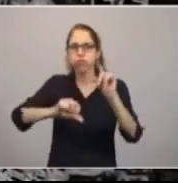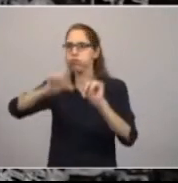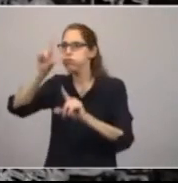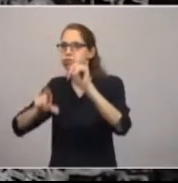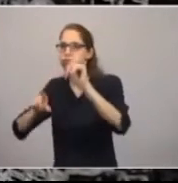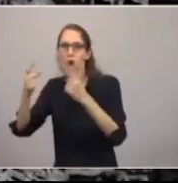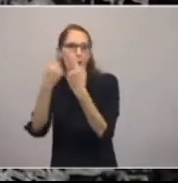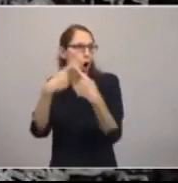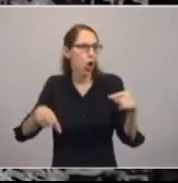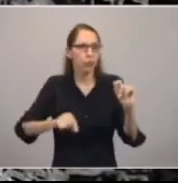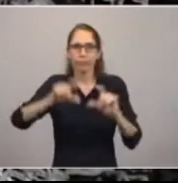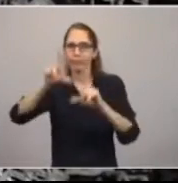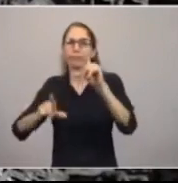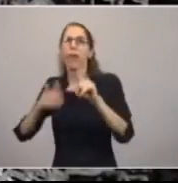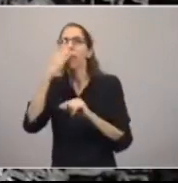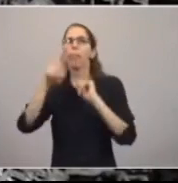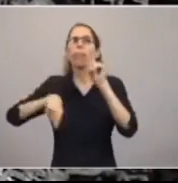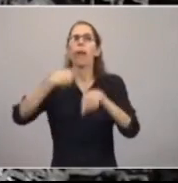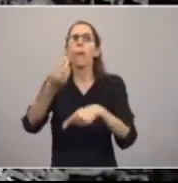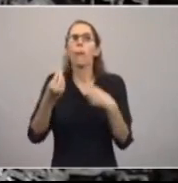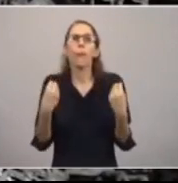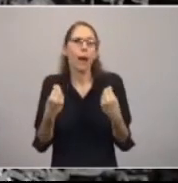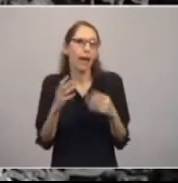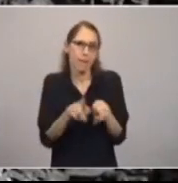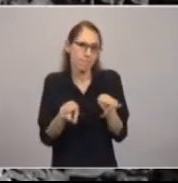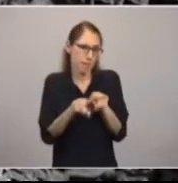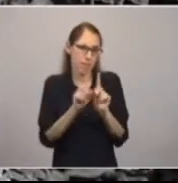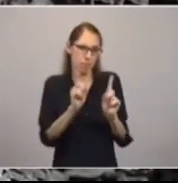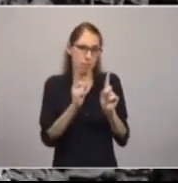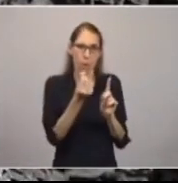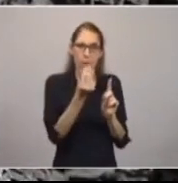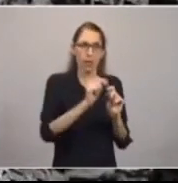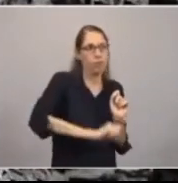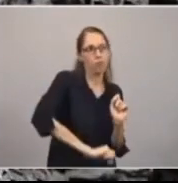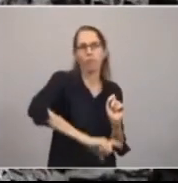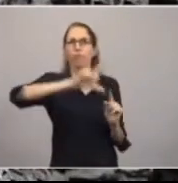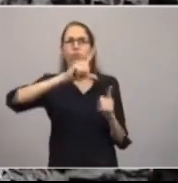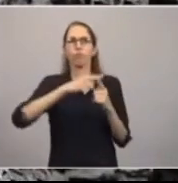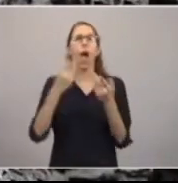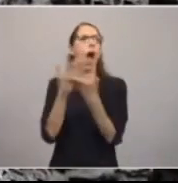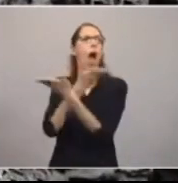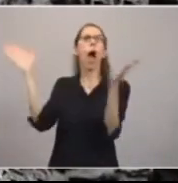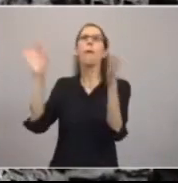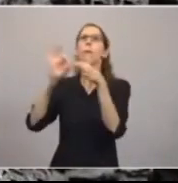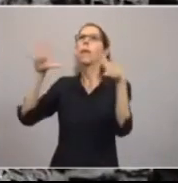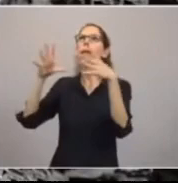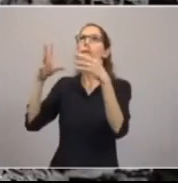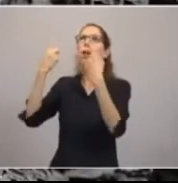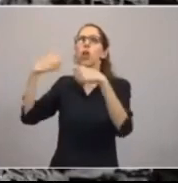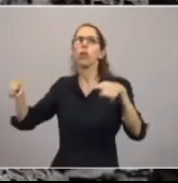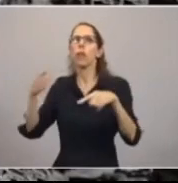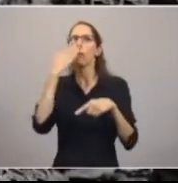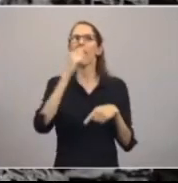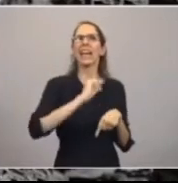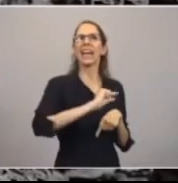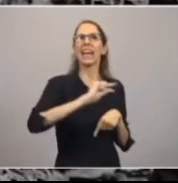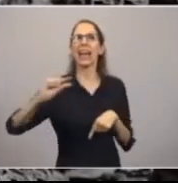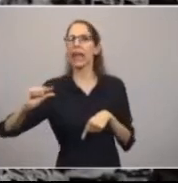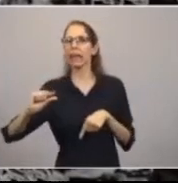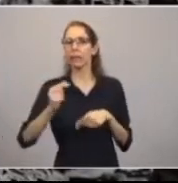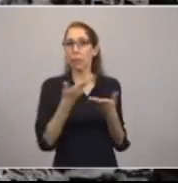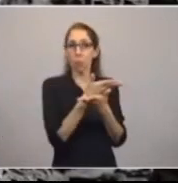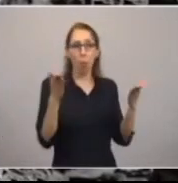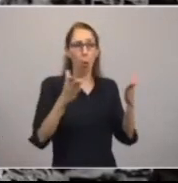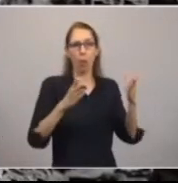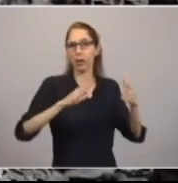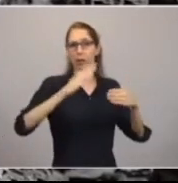de los bienes en general, y que sigue con un tarifazo, apertura importadora, destrucción del crédito público,